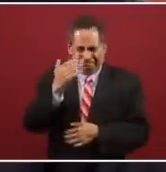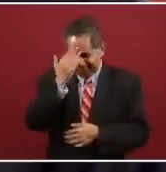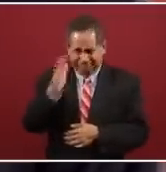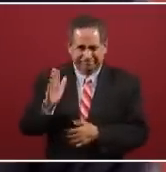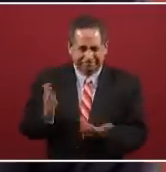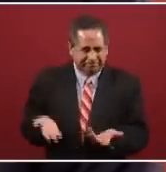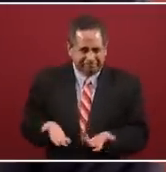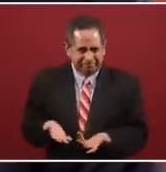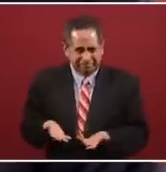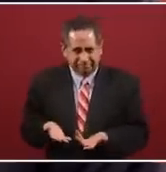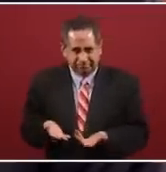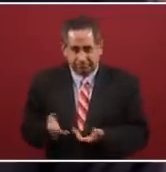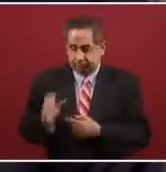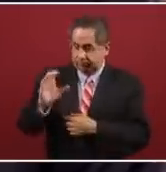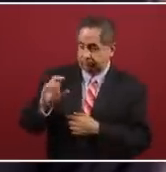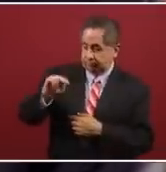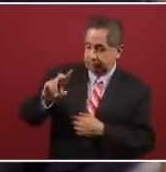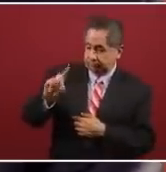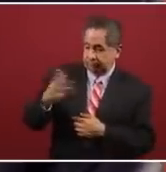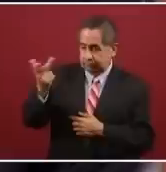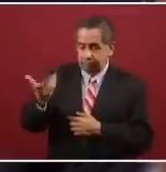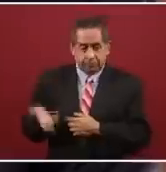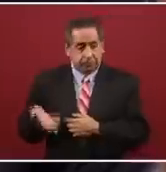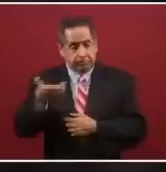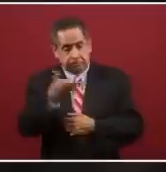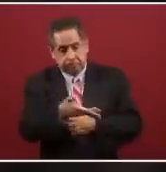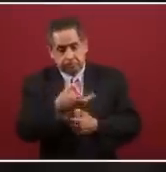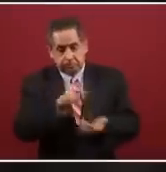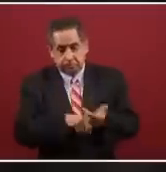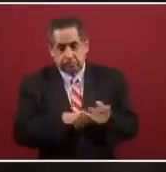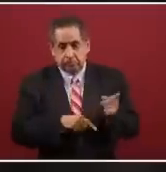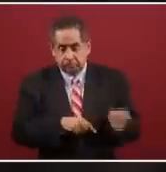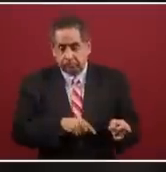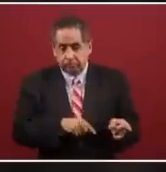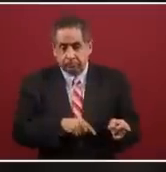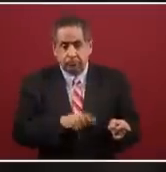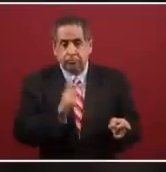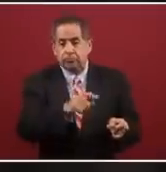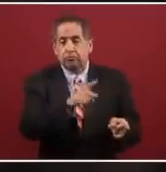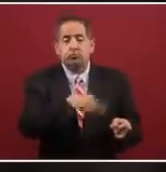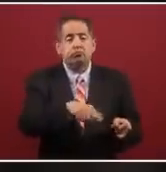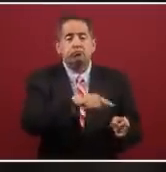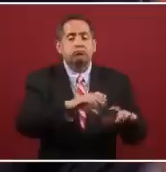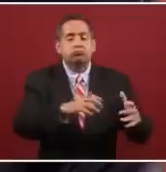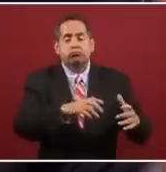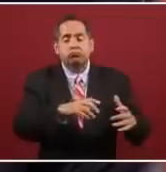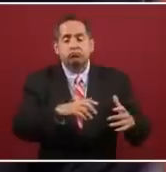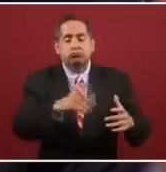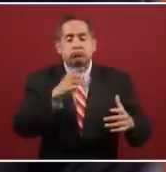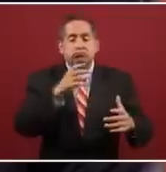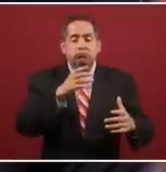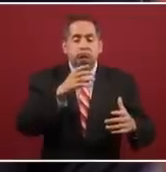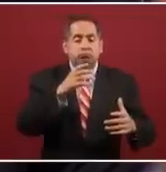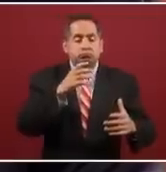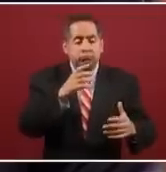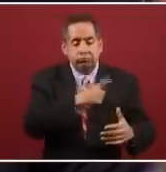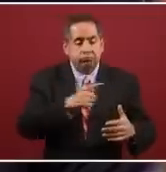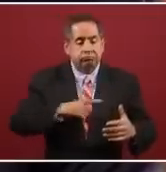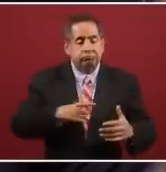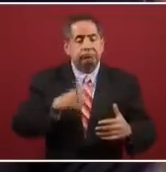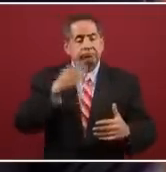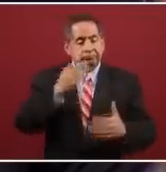Las Comisión de Derechos Humanos pidiéndonos que violemos derechos humanos.